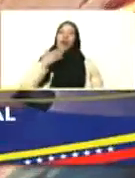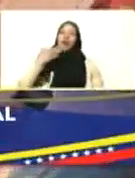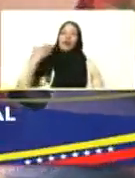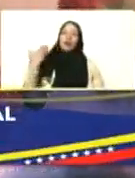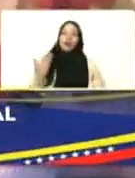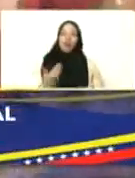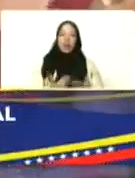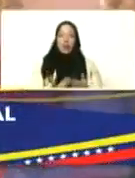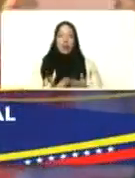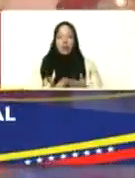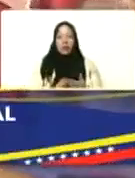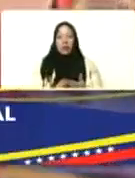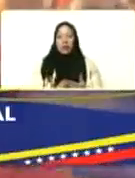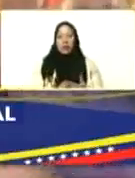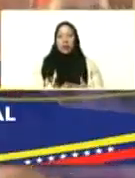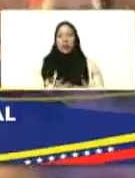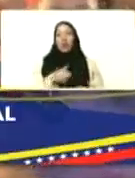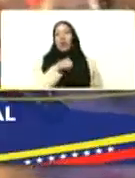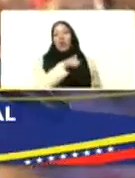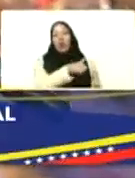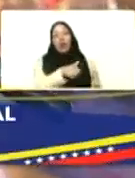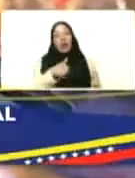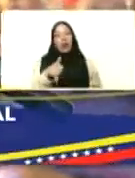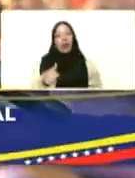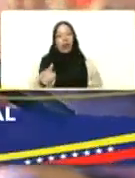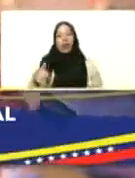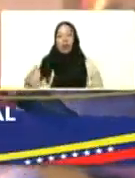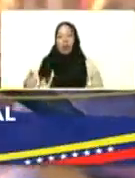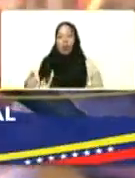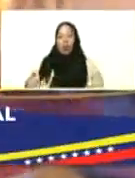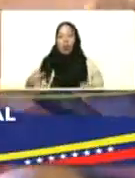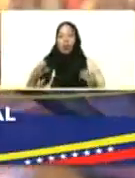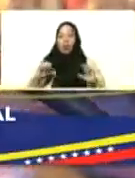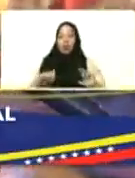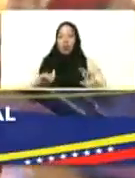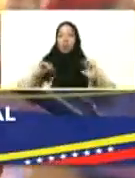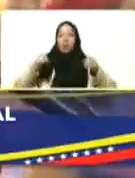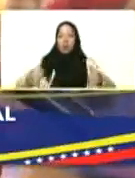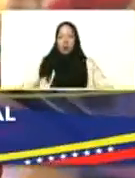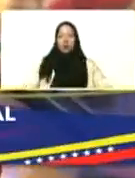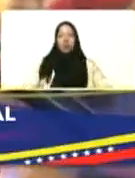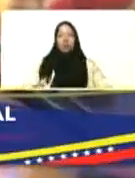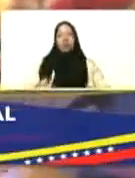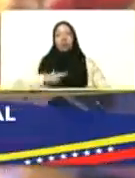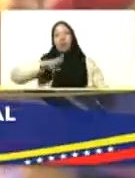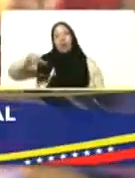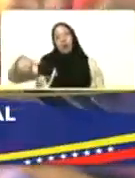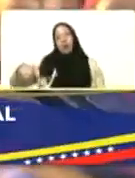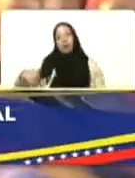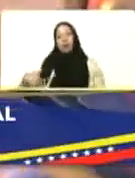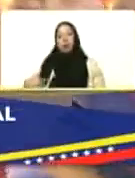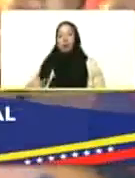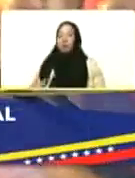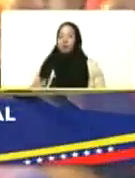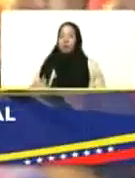agradecer a cada una, empezando por nuestra